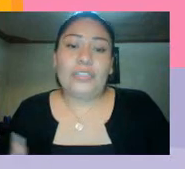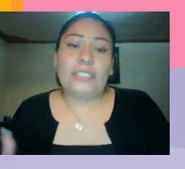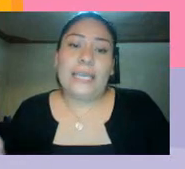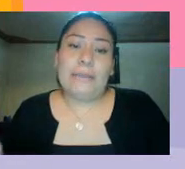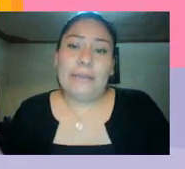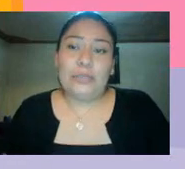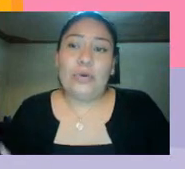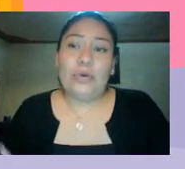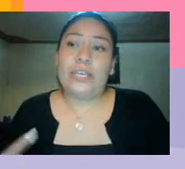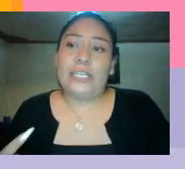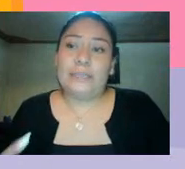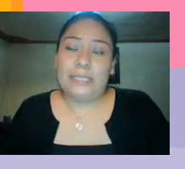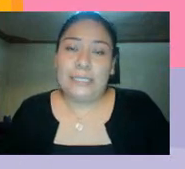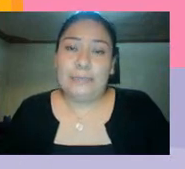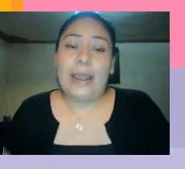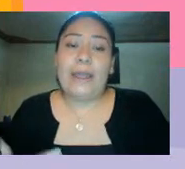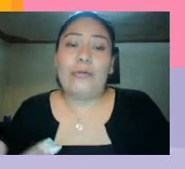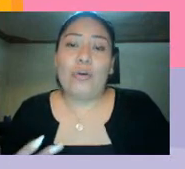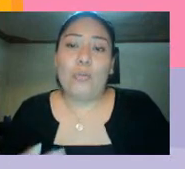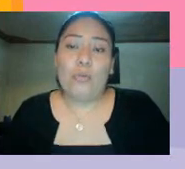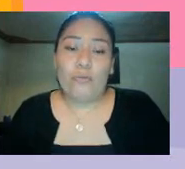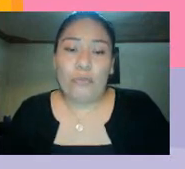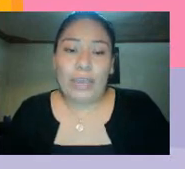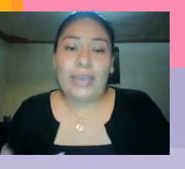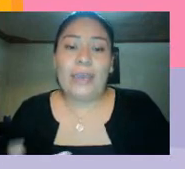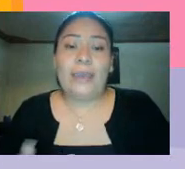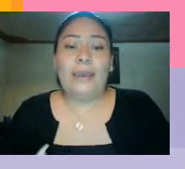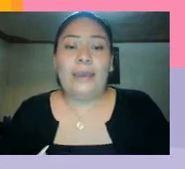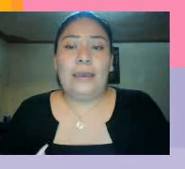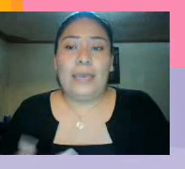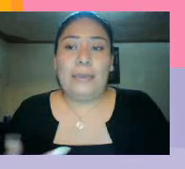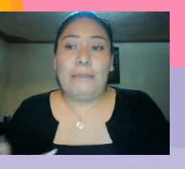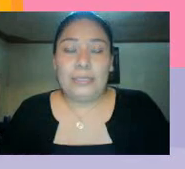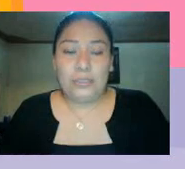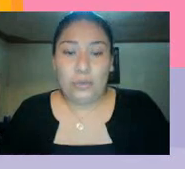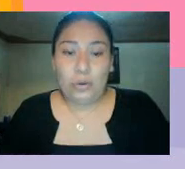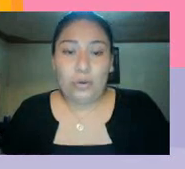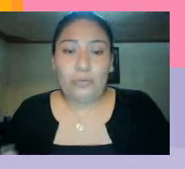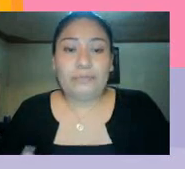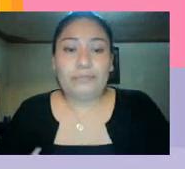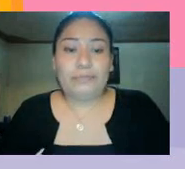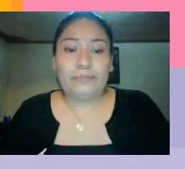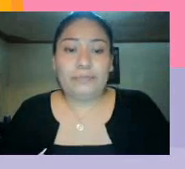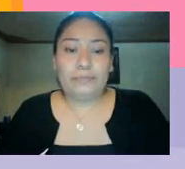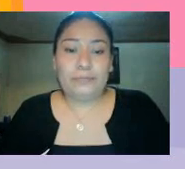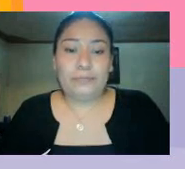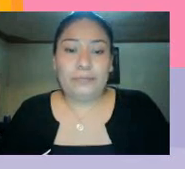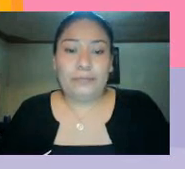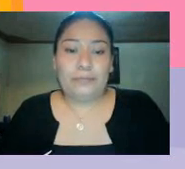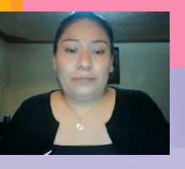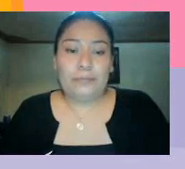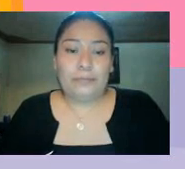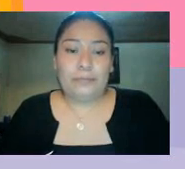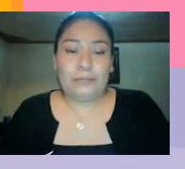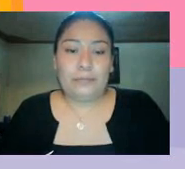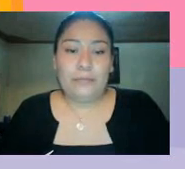Y nos dice qué pasó, quiénes participaron, cómo fue, qué pasó.